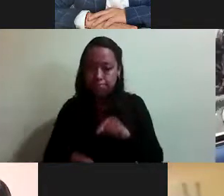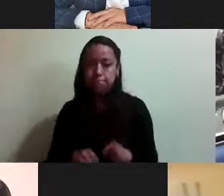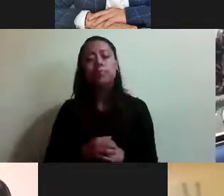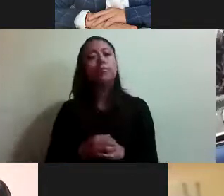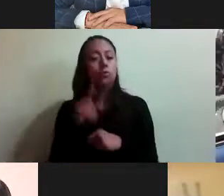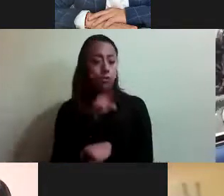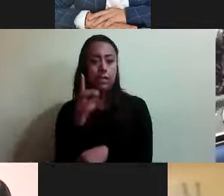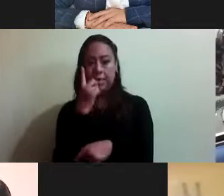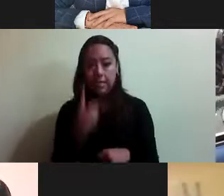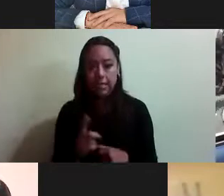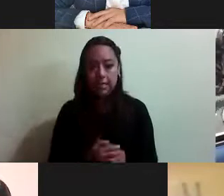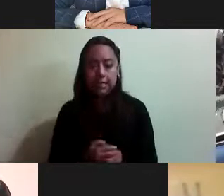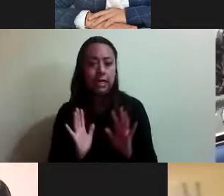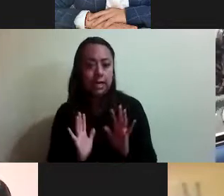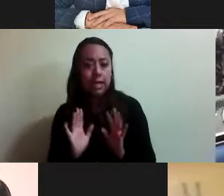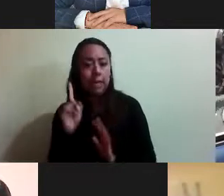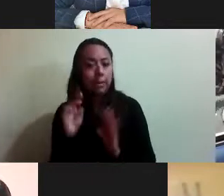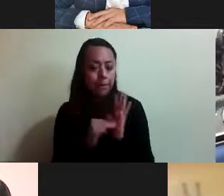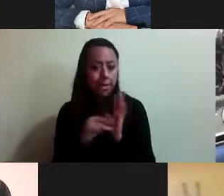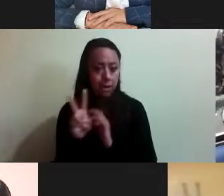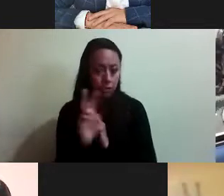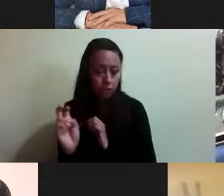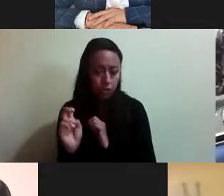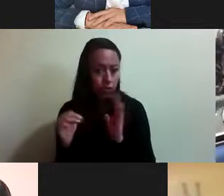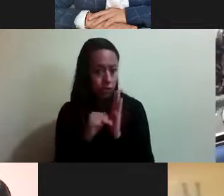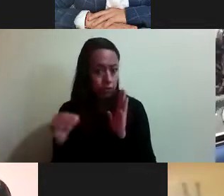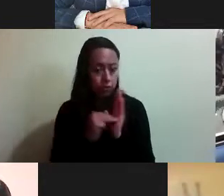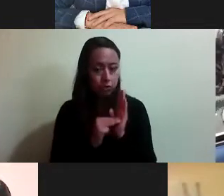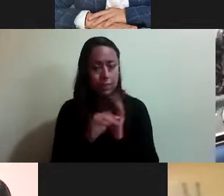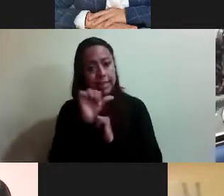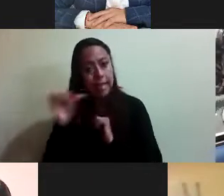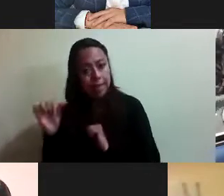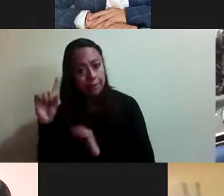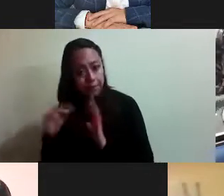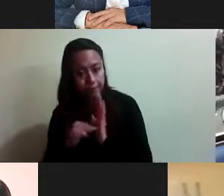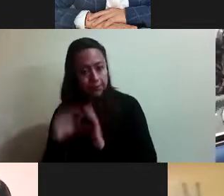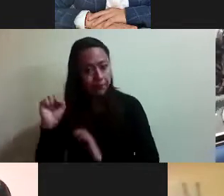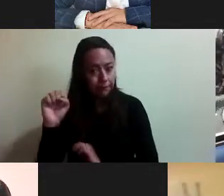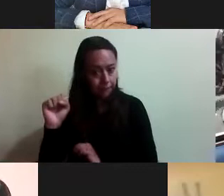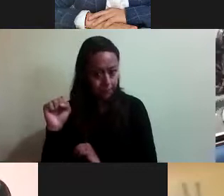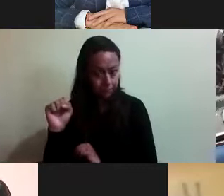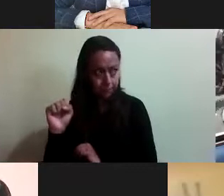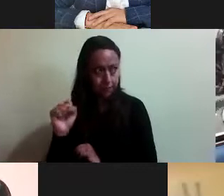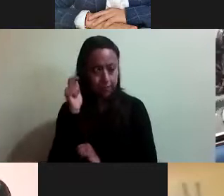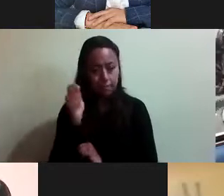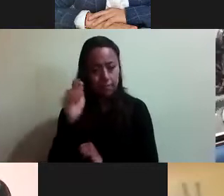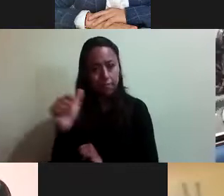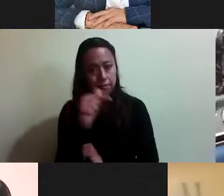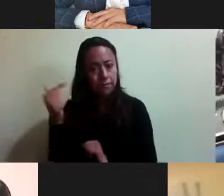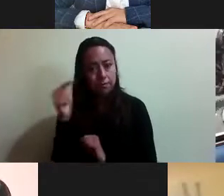un recorte de lo proyectado de 1.200 millones a 1.060. Eso habla de que casi el